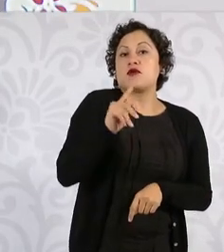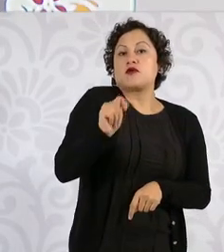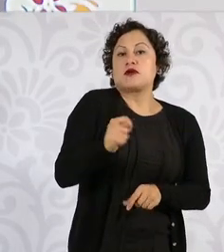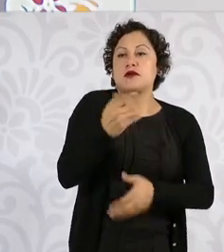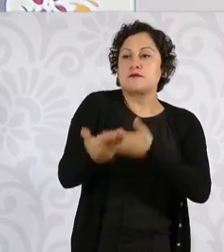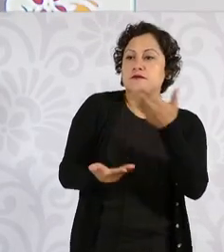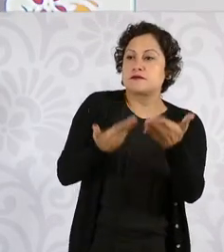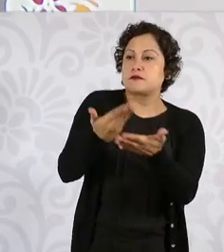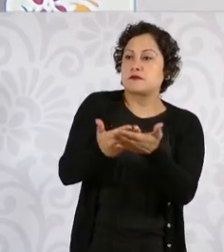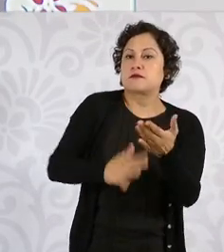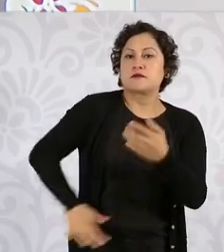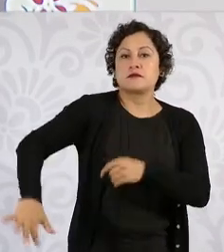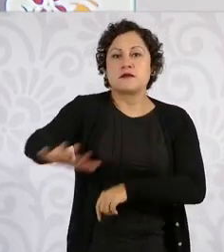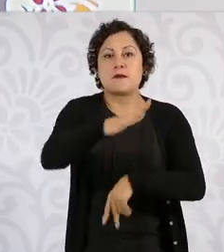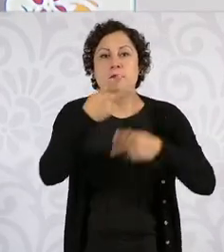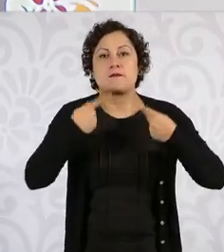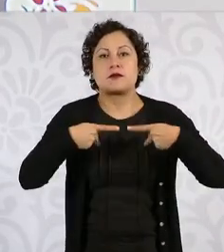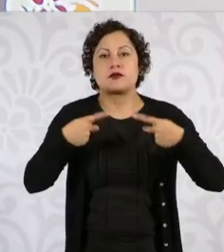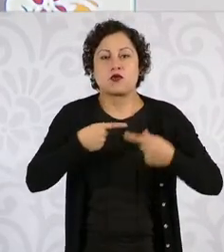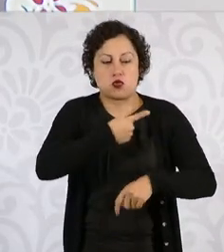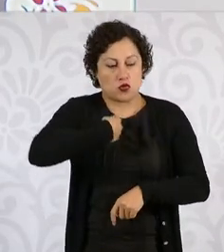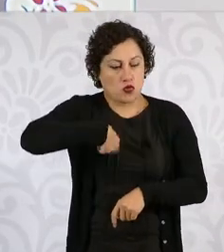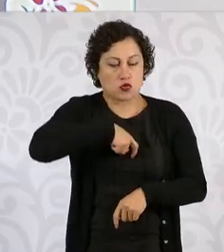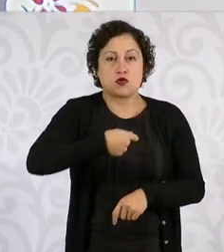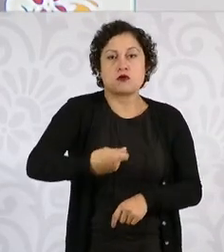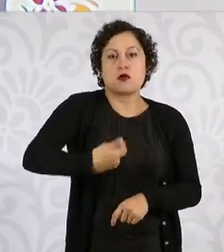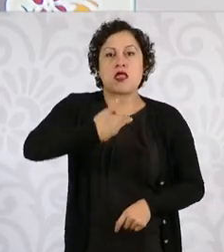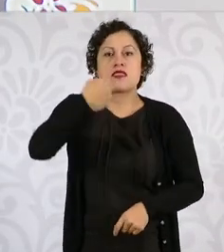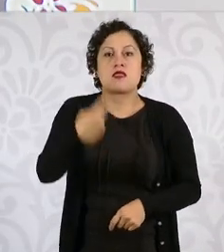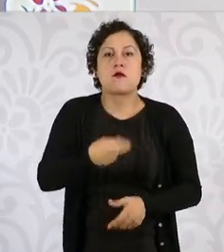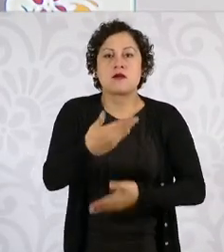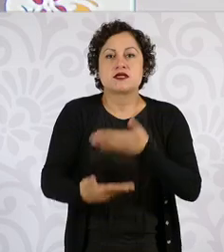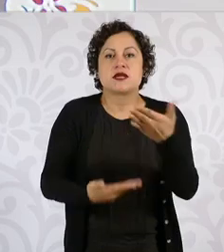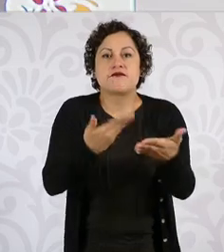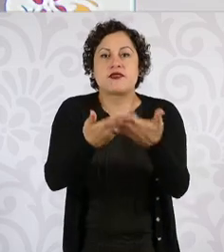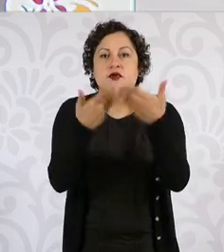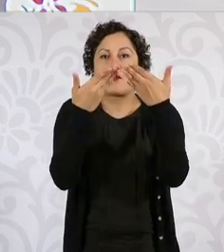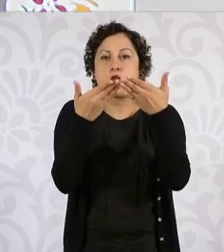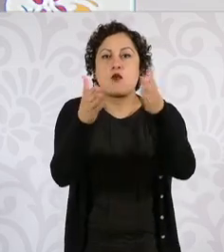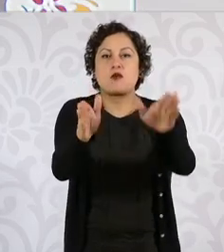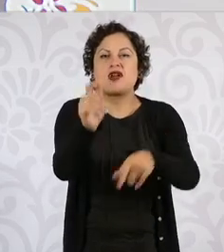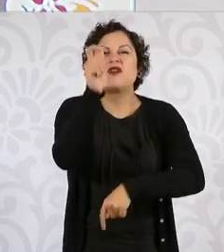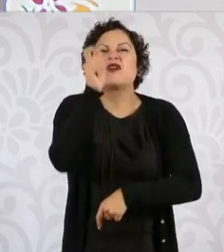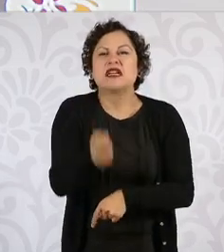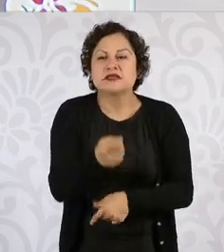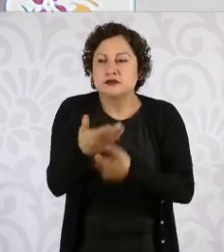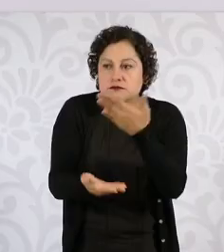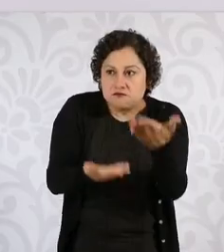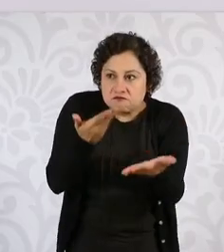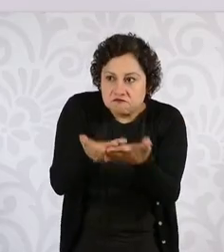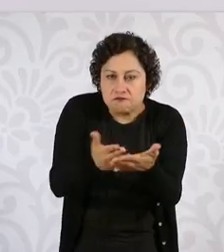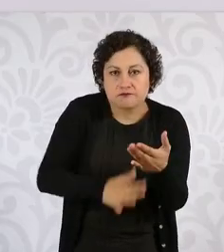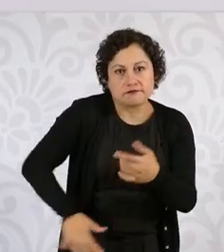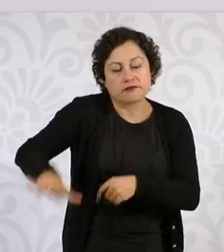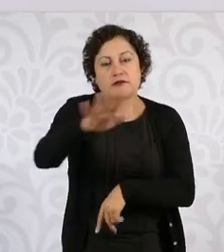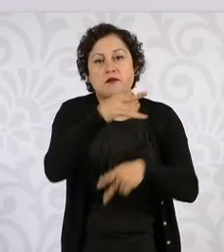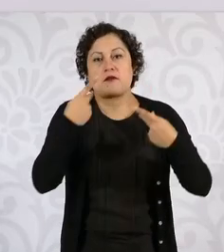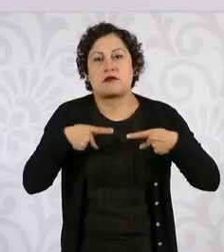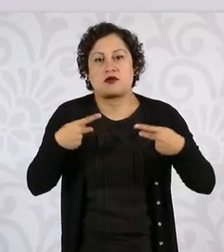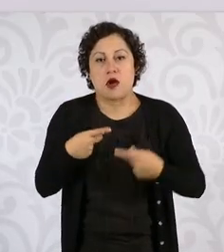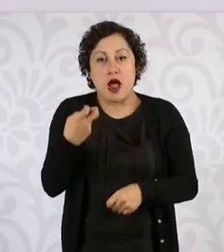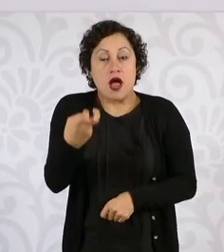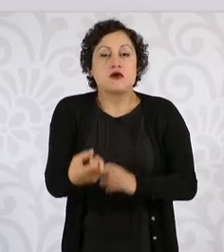Servidor público quiere decir estar al servicio del pueblo. Entonces, sí surgió un nuevo régimen. Hay